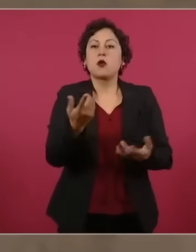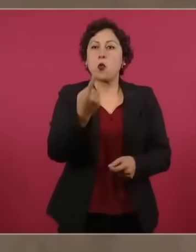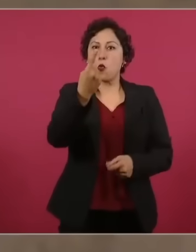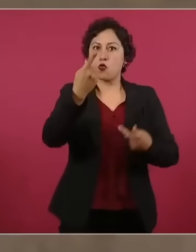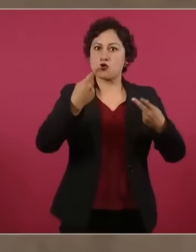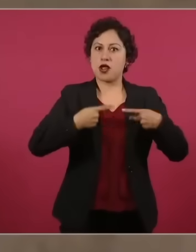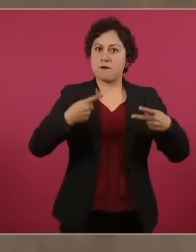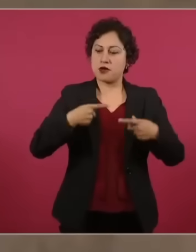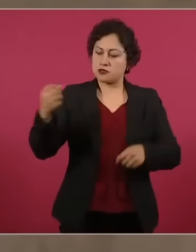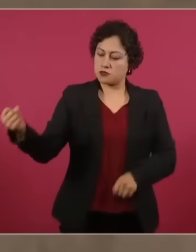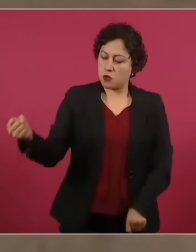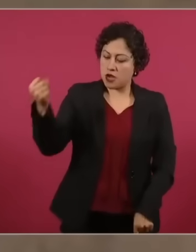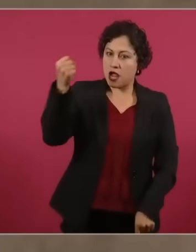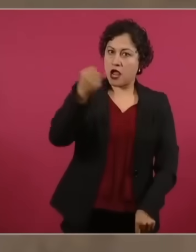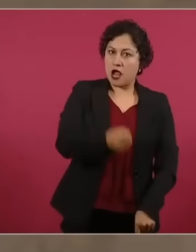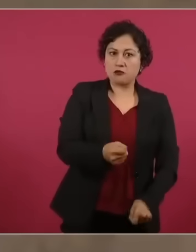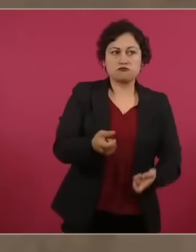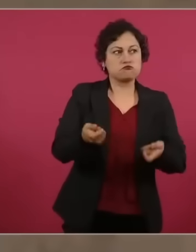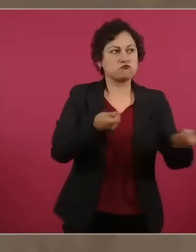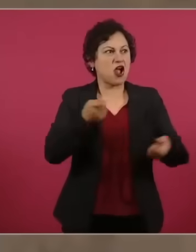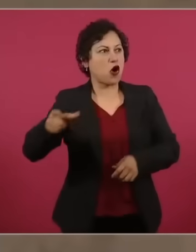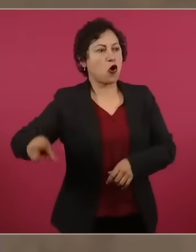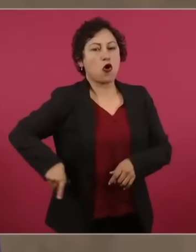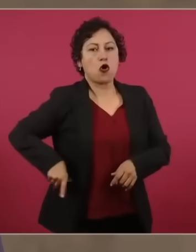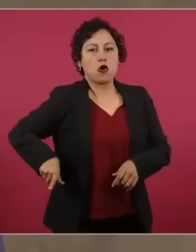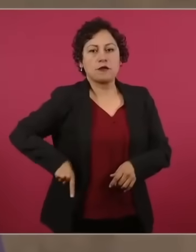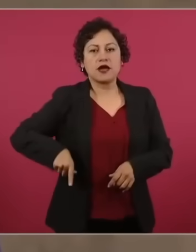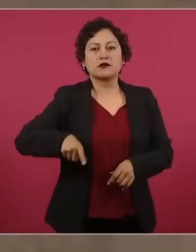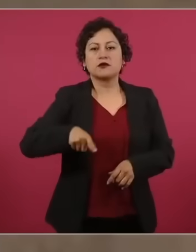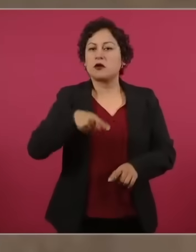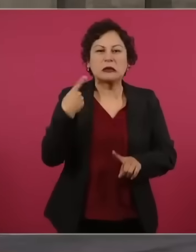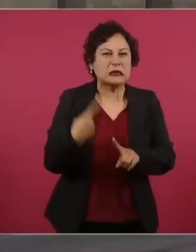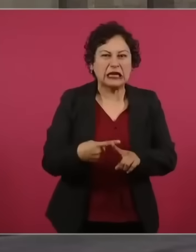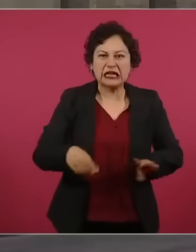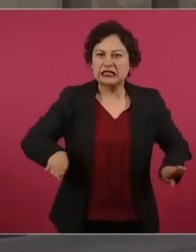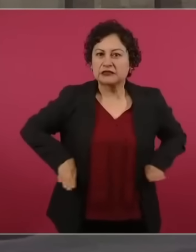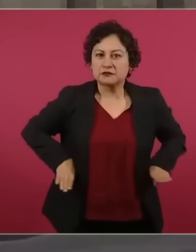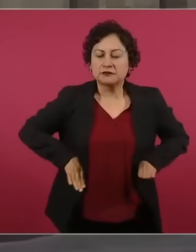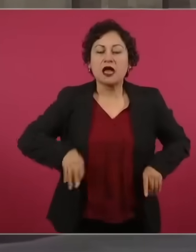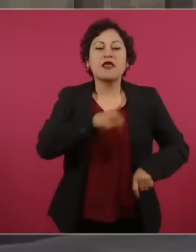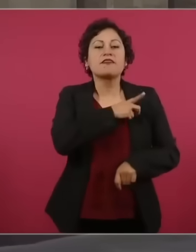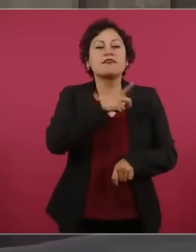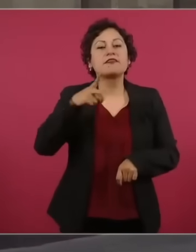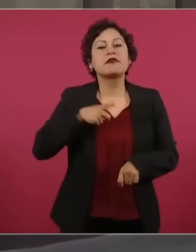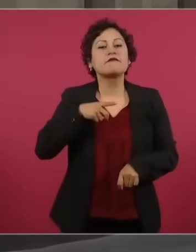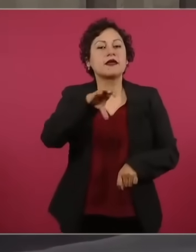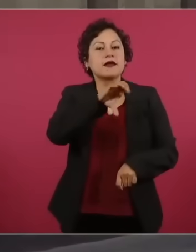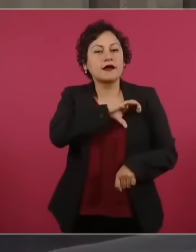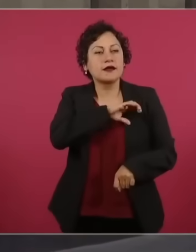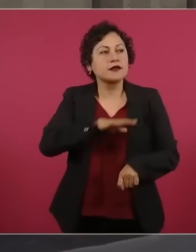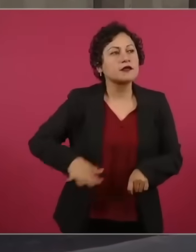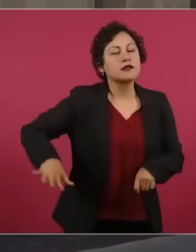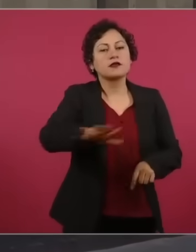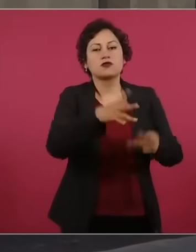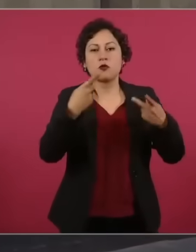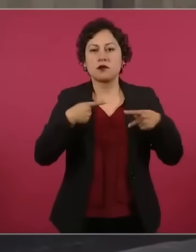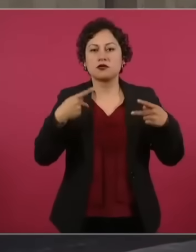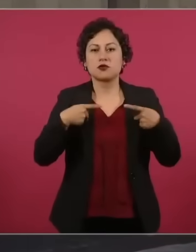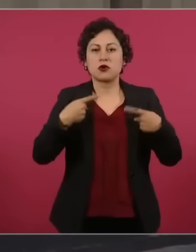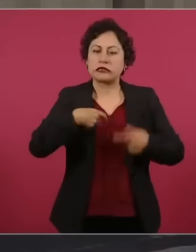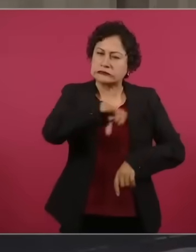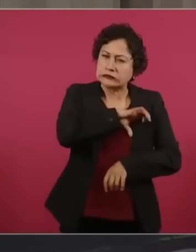realmente quisiera a su gente y a su tierra, y que compartiera la riqueza y el